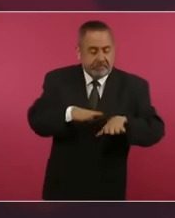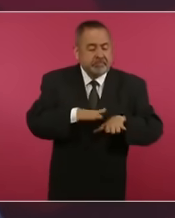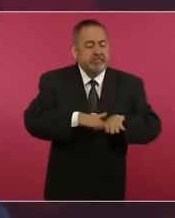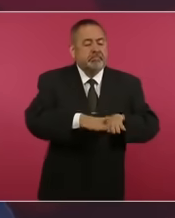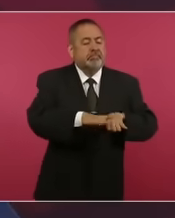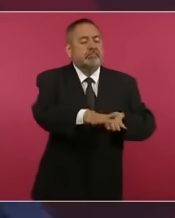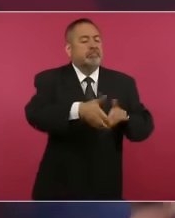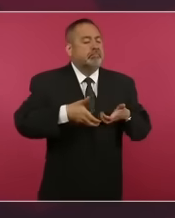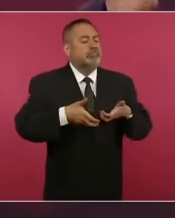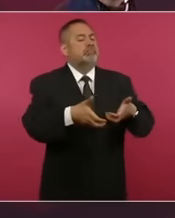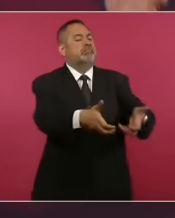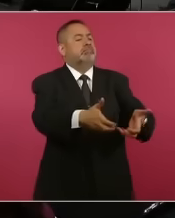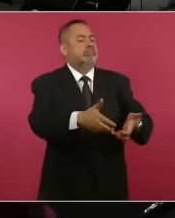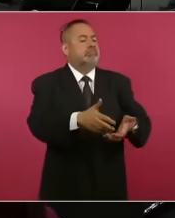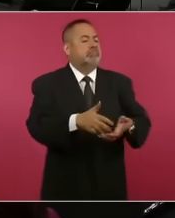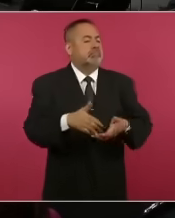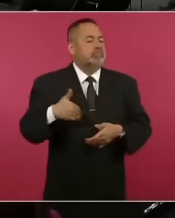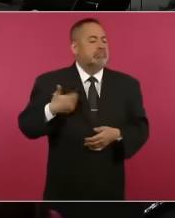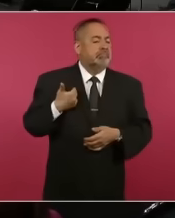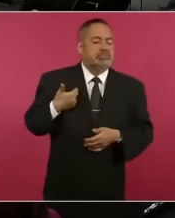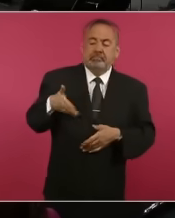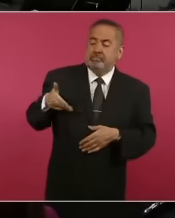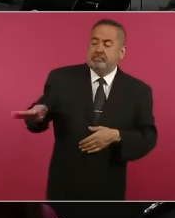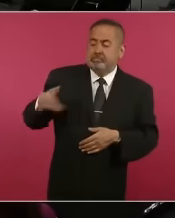y nos destruían